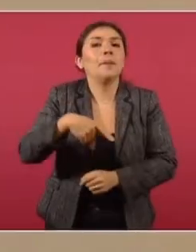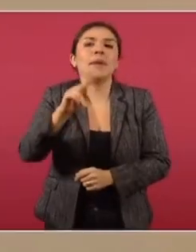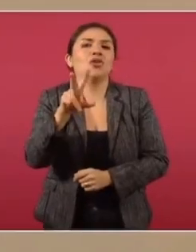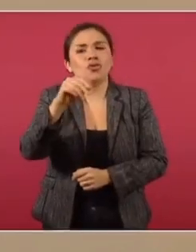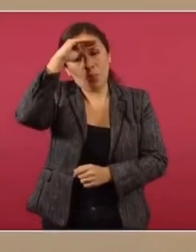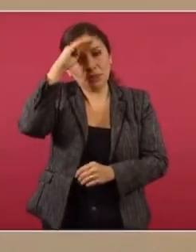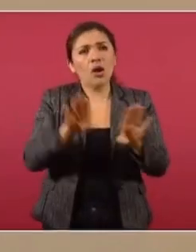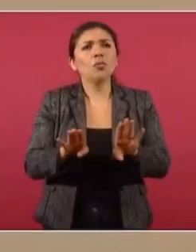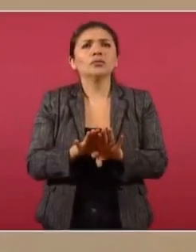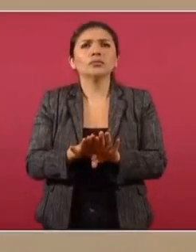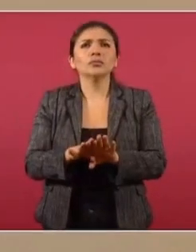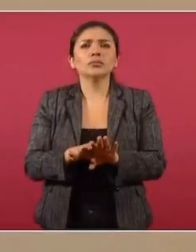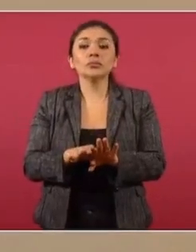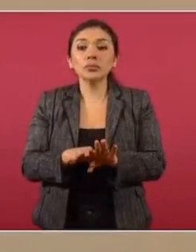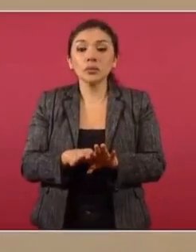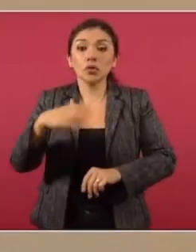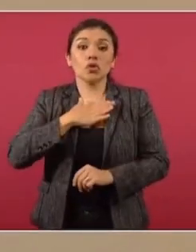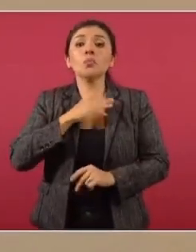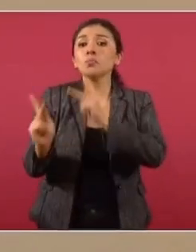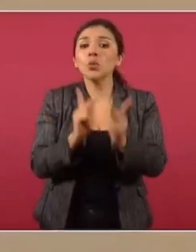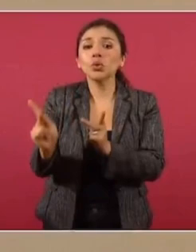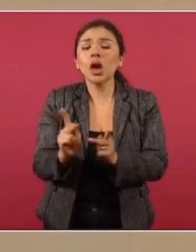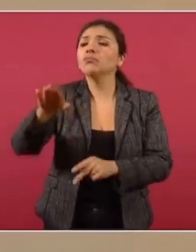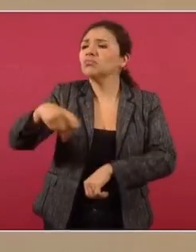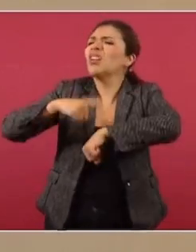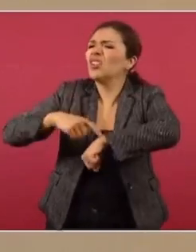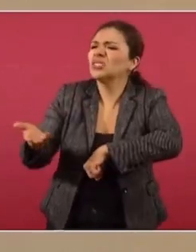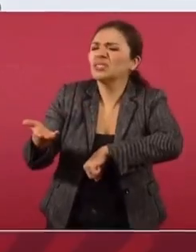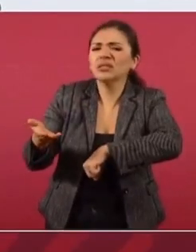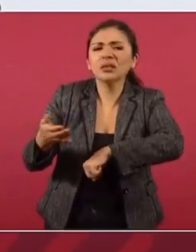porque yo pregunto, ¿y qué horas